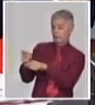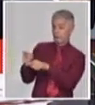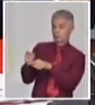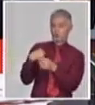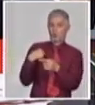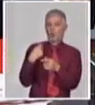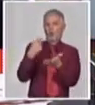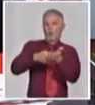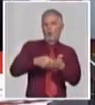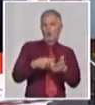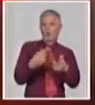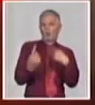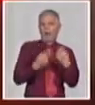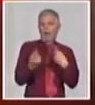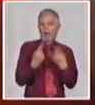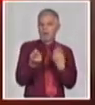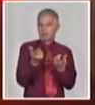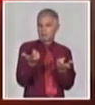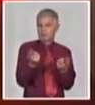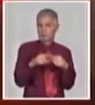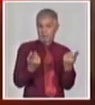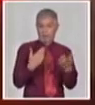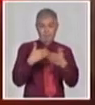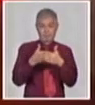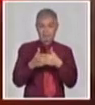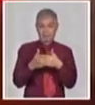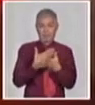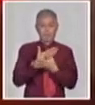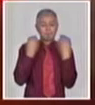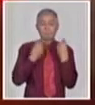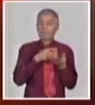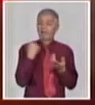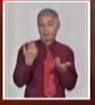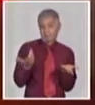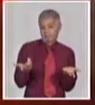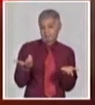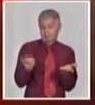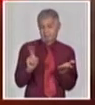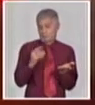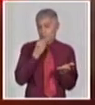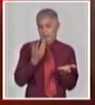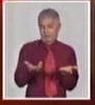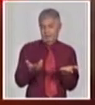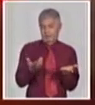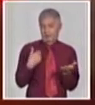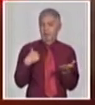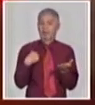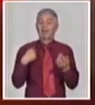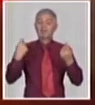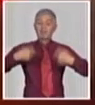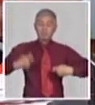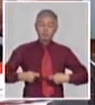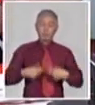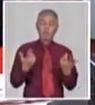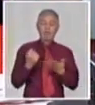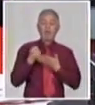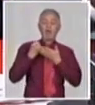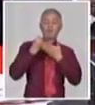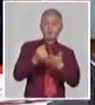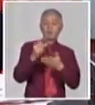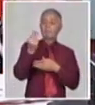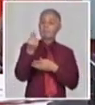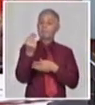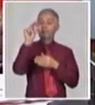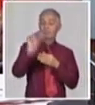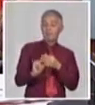alguien, porque si no la empresa se vira pérdida. Y la decisión de subsidiar la electricidad no es de la empresa, es